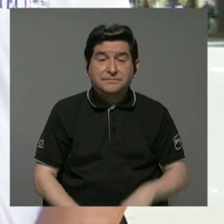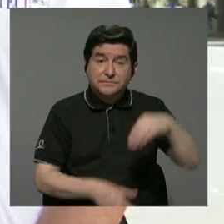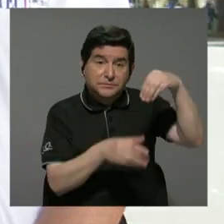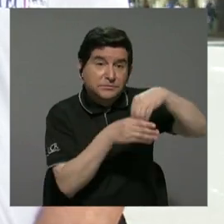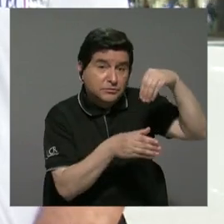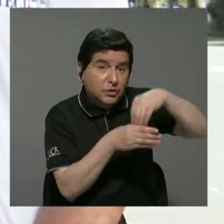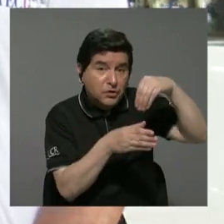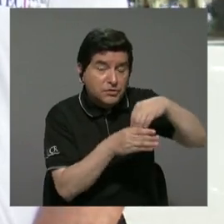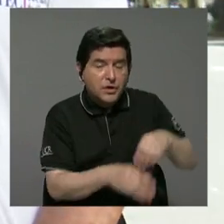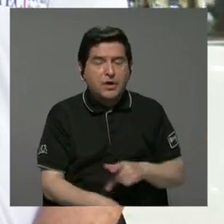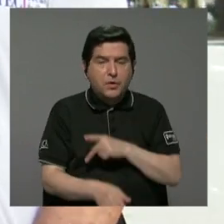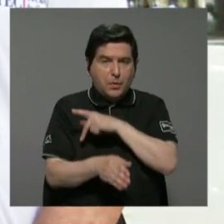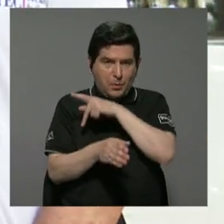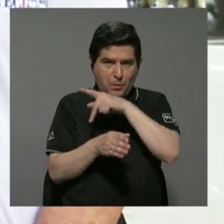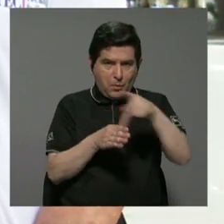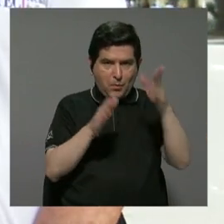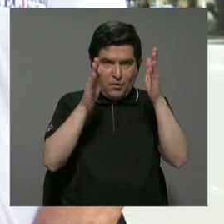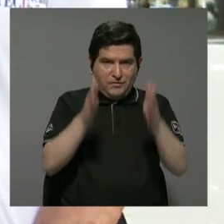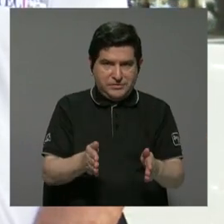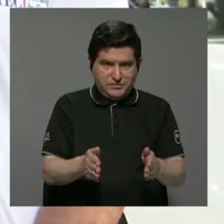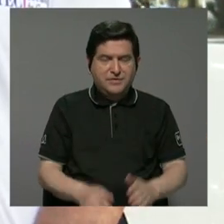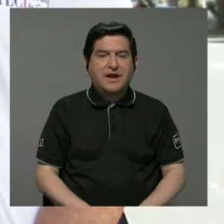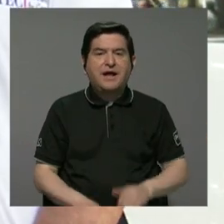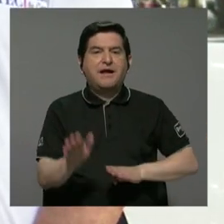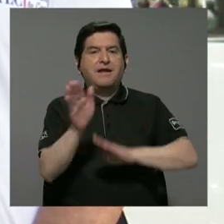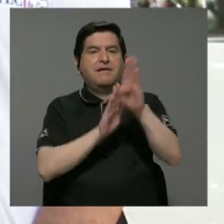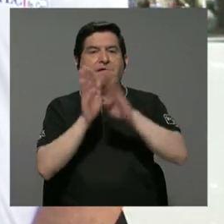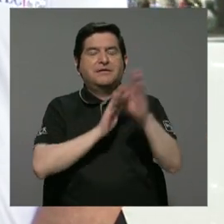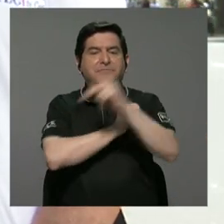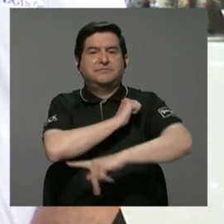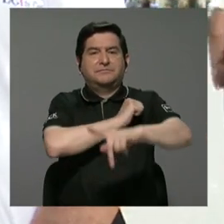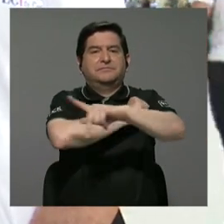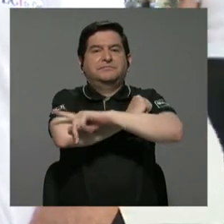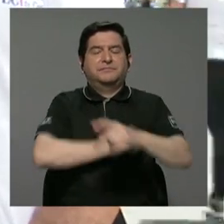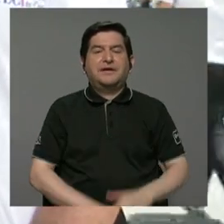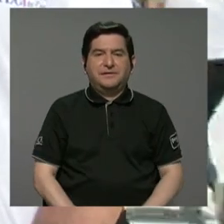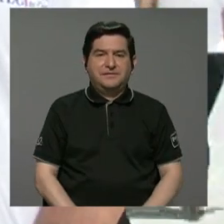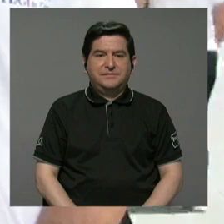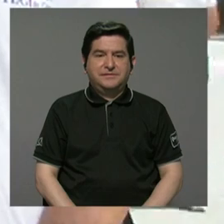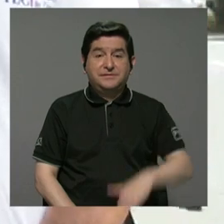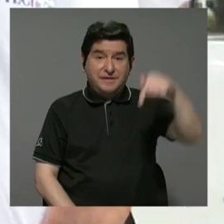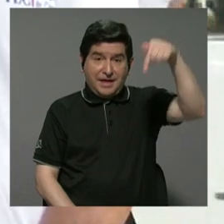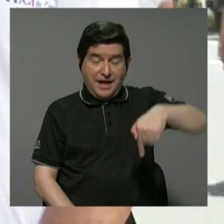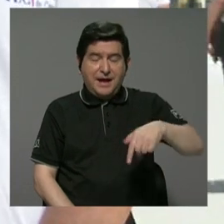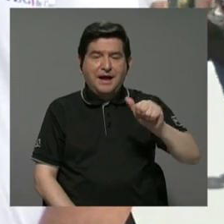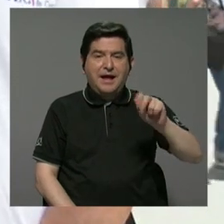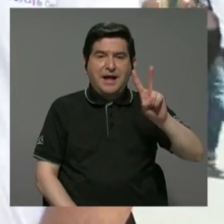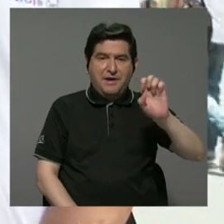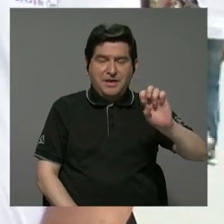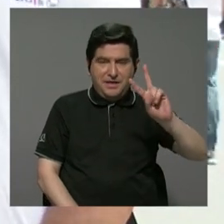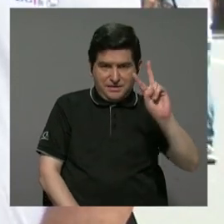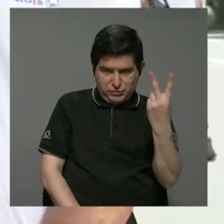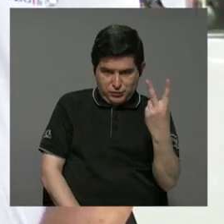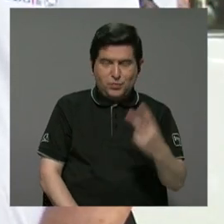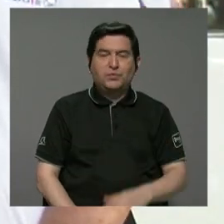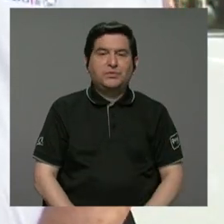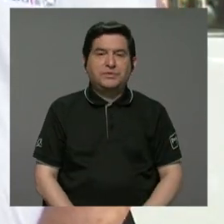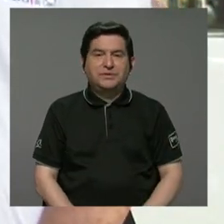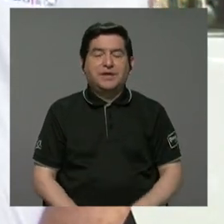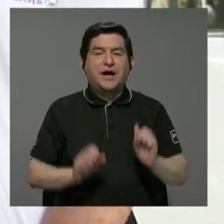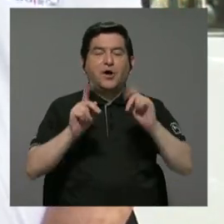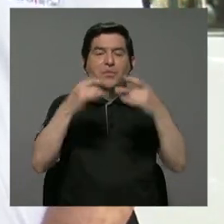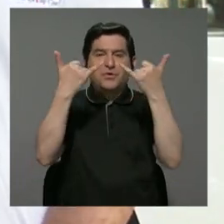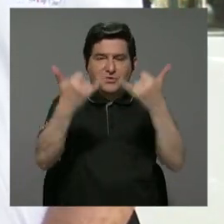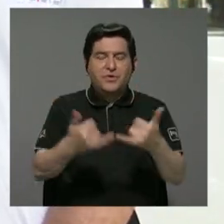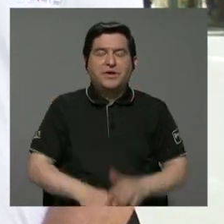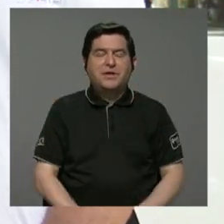aportar más profesionales al desarrollo de este país. Desde aquí en la Avenida Segunda le doy el pase